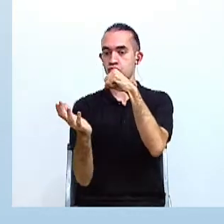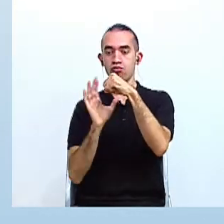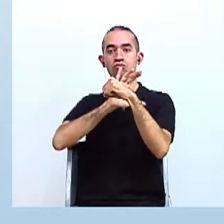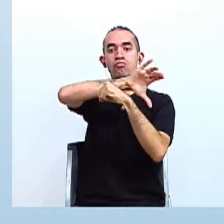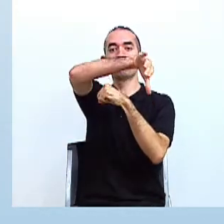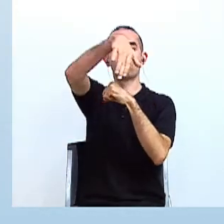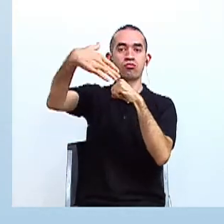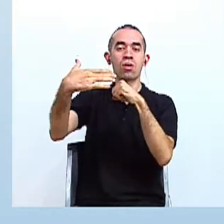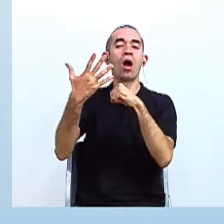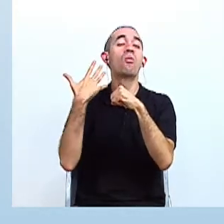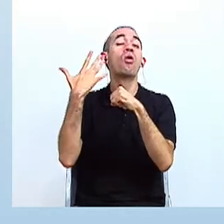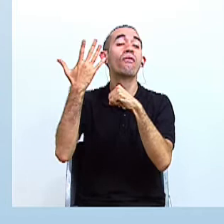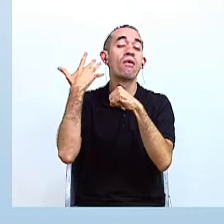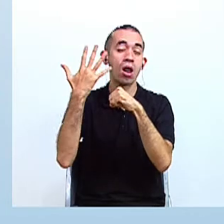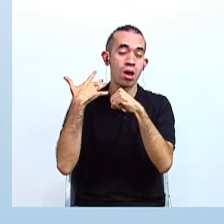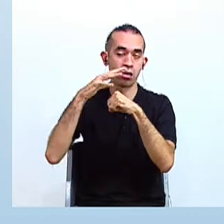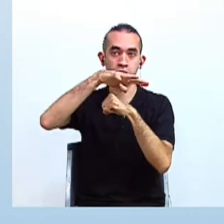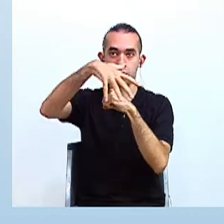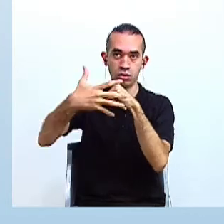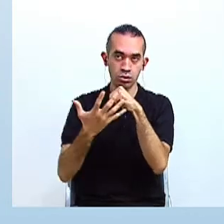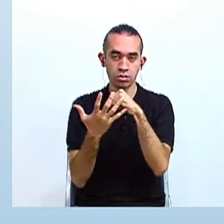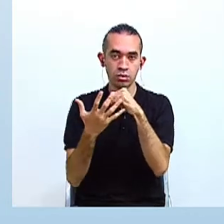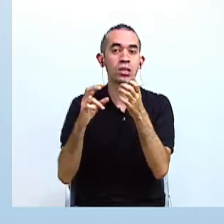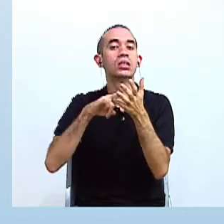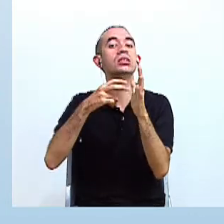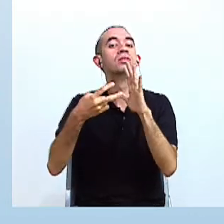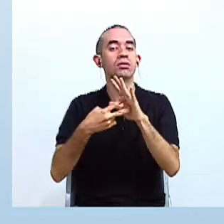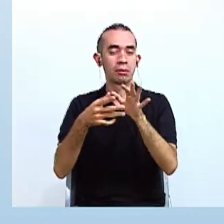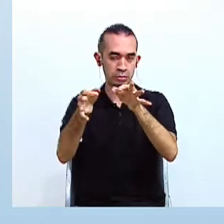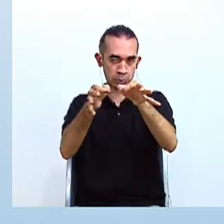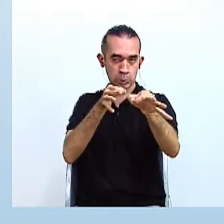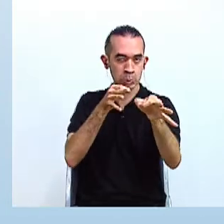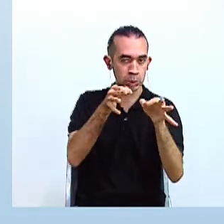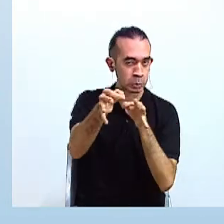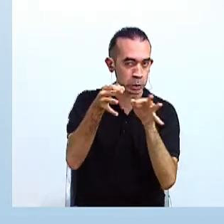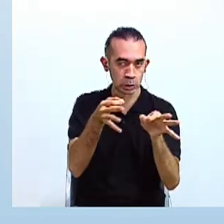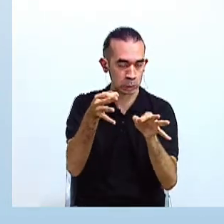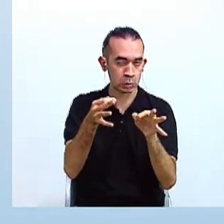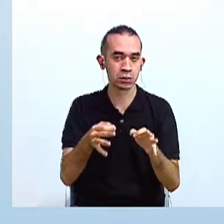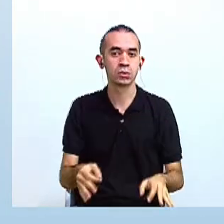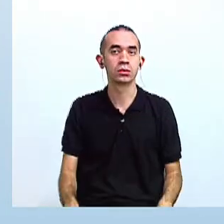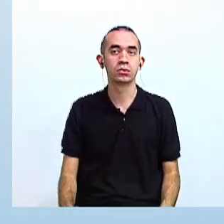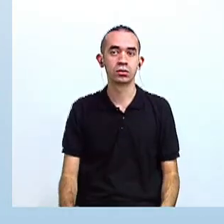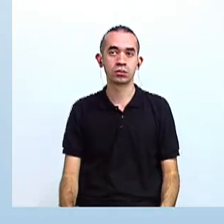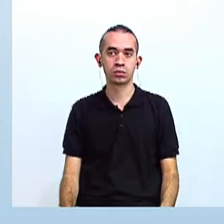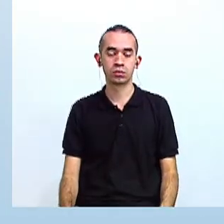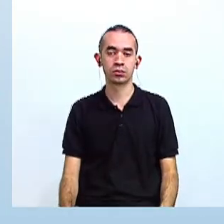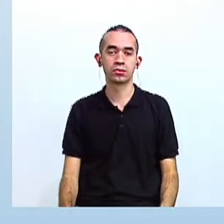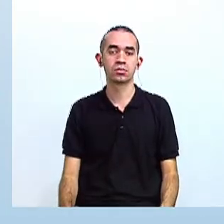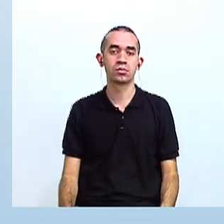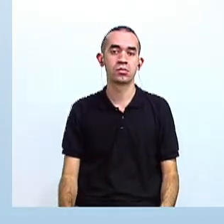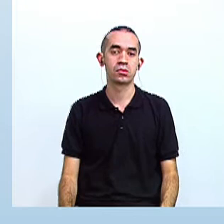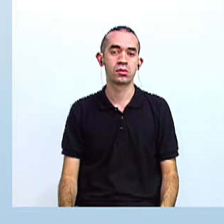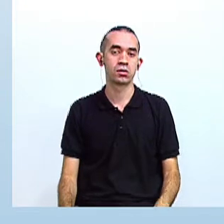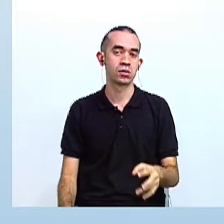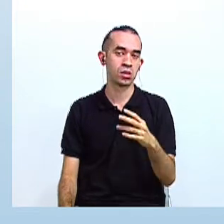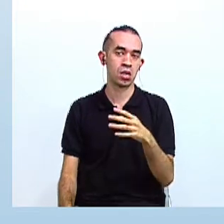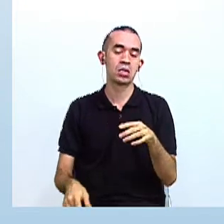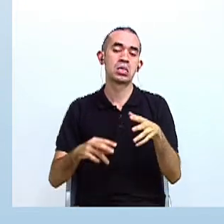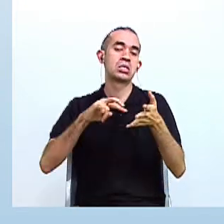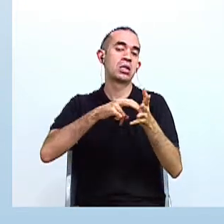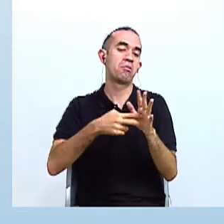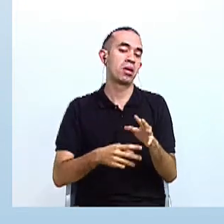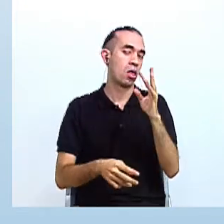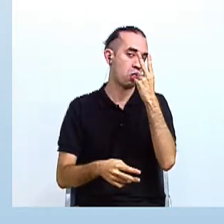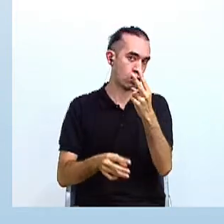que es la atmósfera. El efecto invernadero efectivamente tiene dos conceptos básicos, uno más